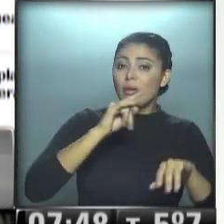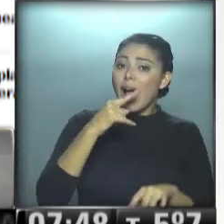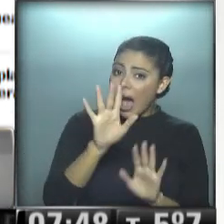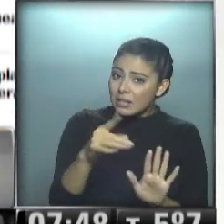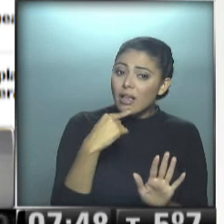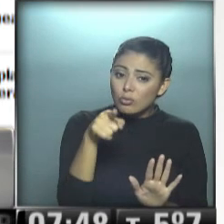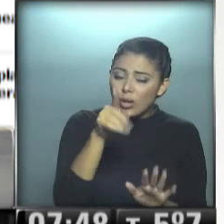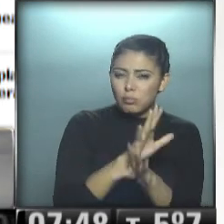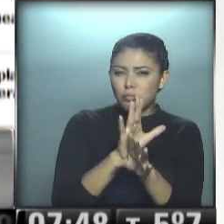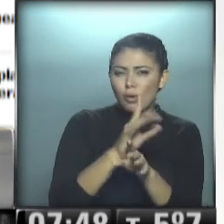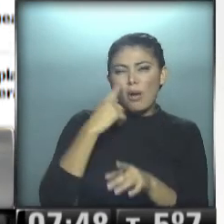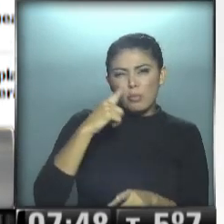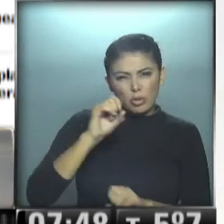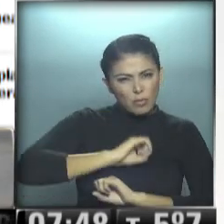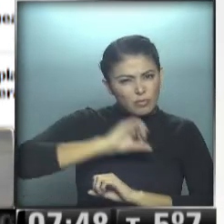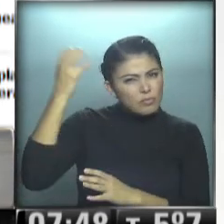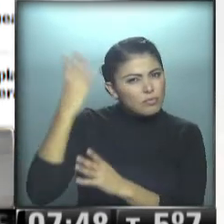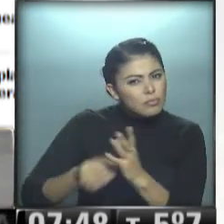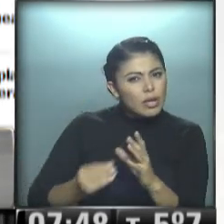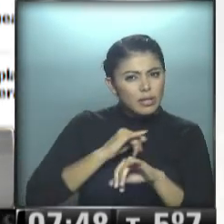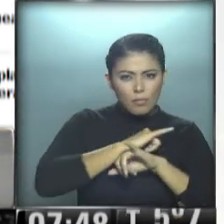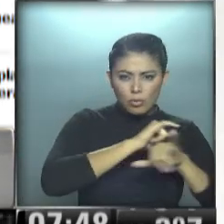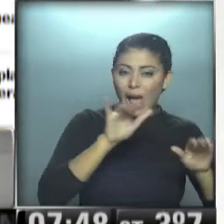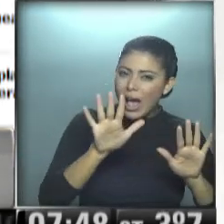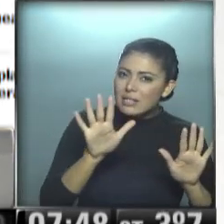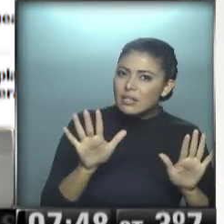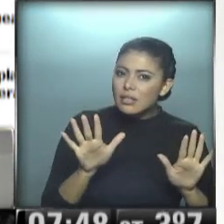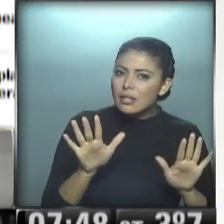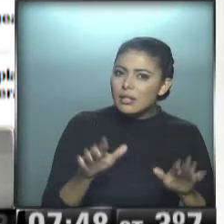¿no es cierto?, lo que se había hecho saber. ¿Es así?